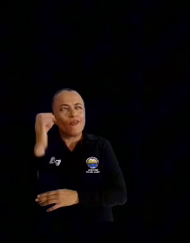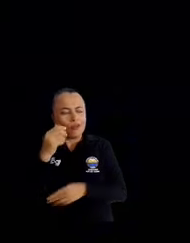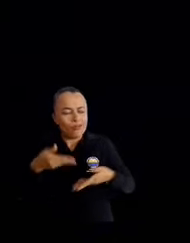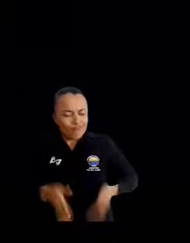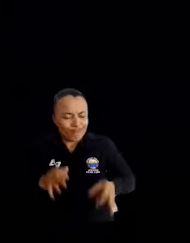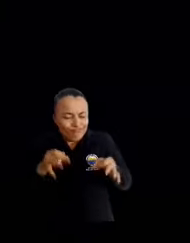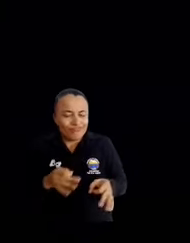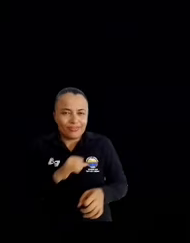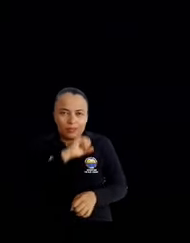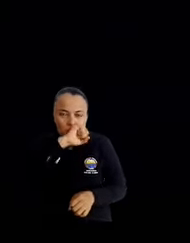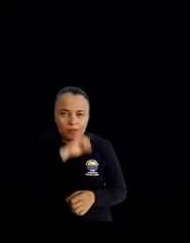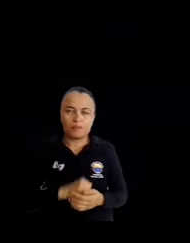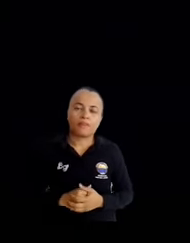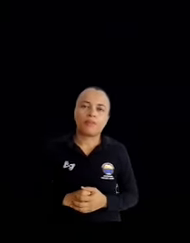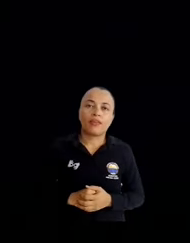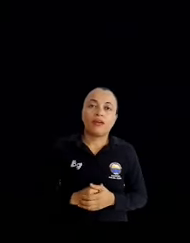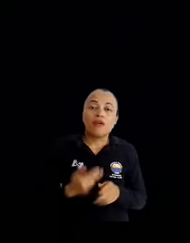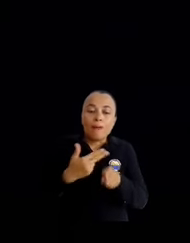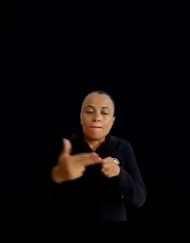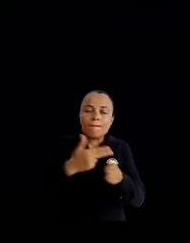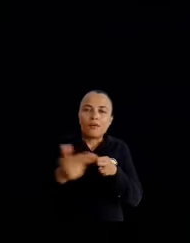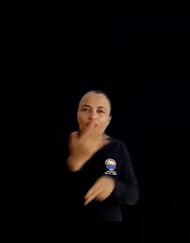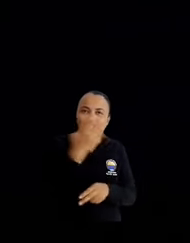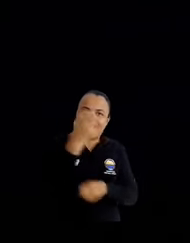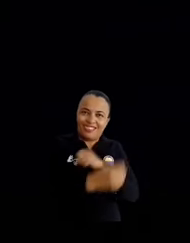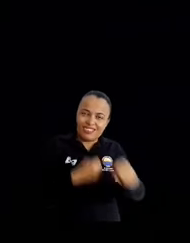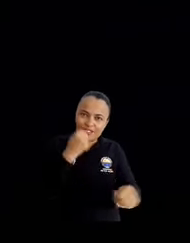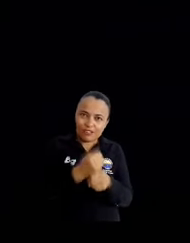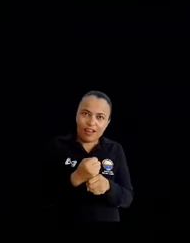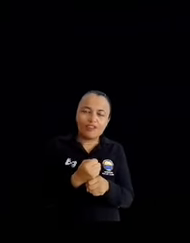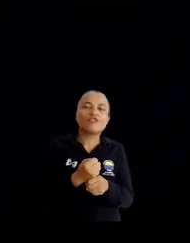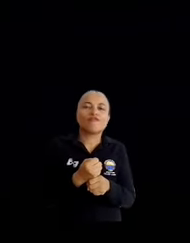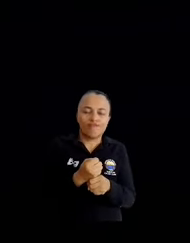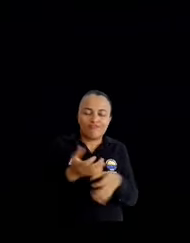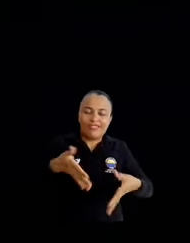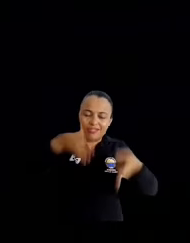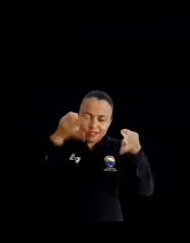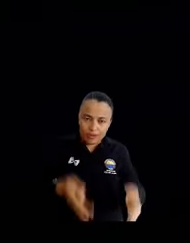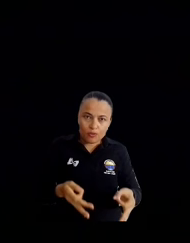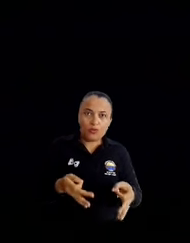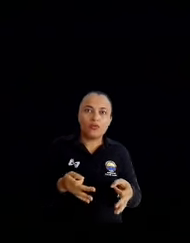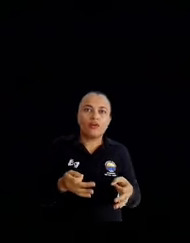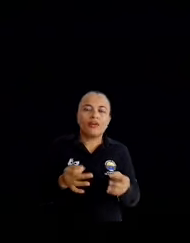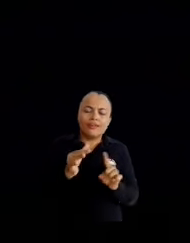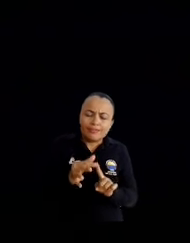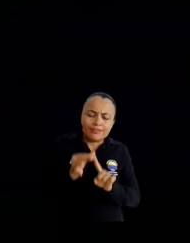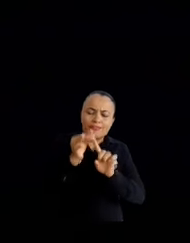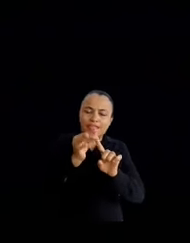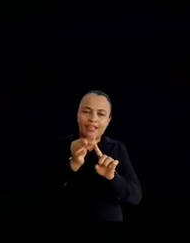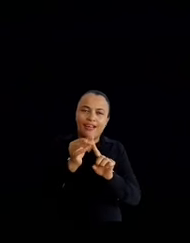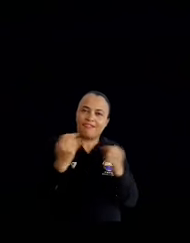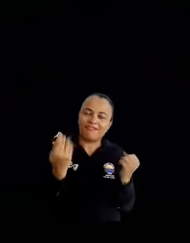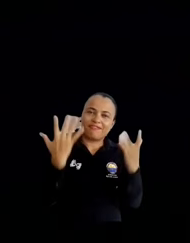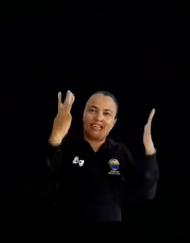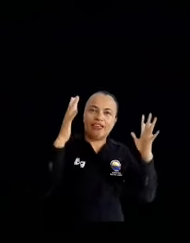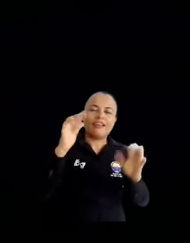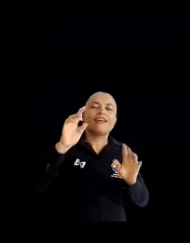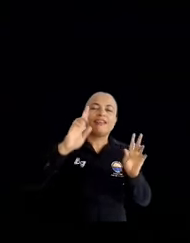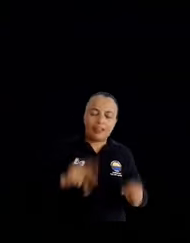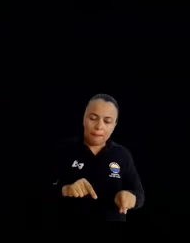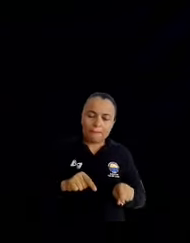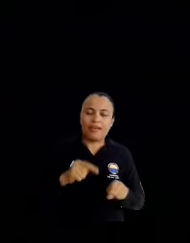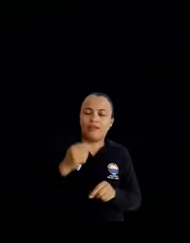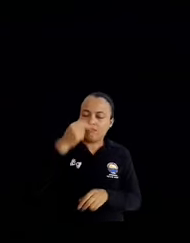A medida que nos acercamos a la celebración de los 500 años, estoy seguro que será un momento no solo especial, sino